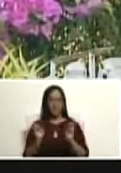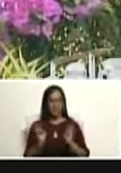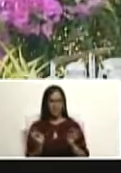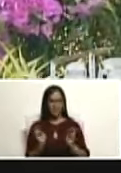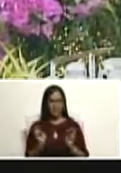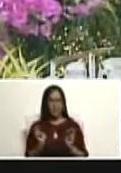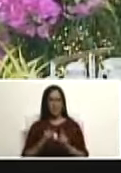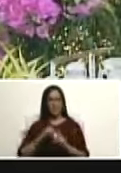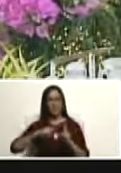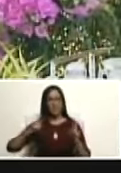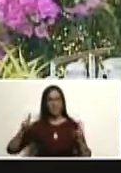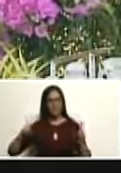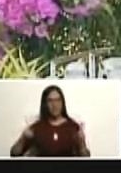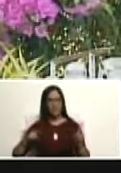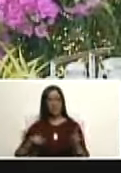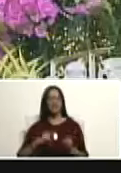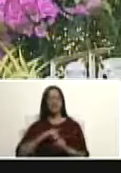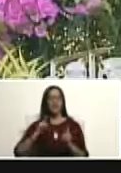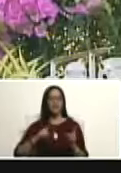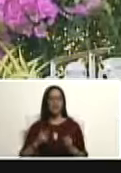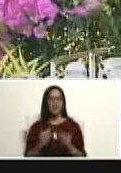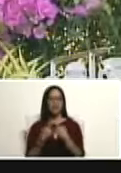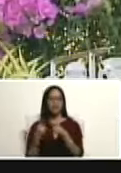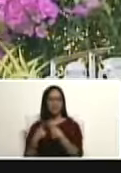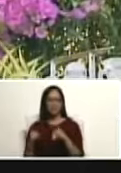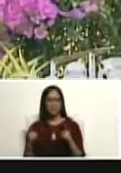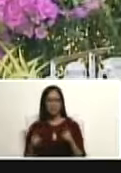la energía eléctrica y las energías alternativas,